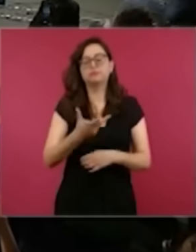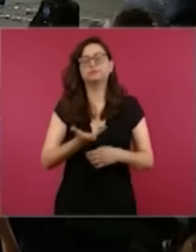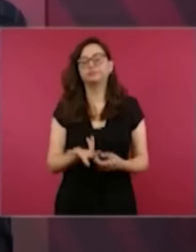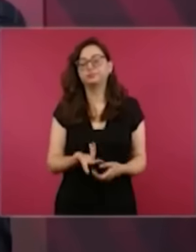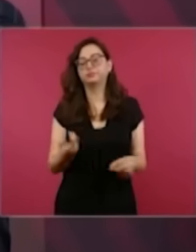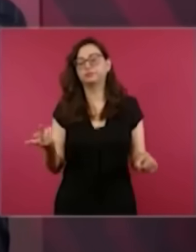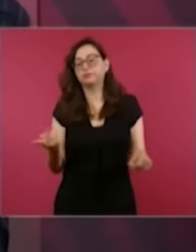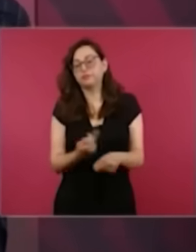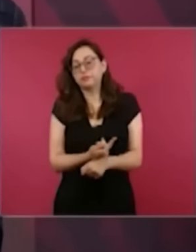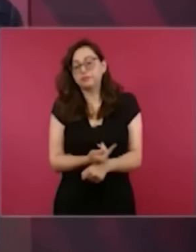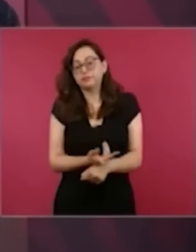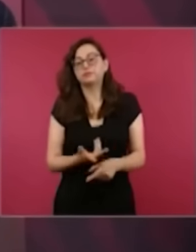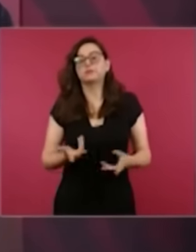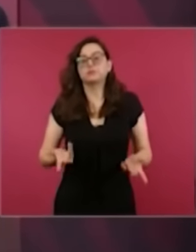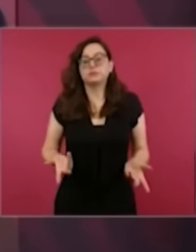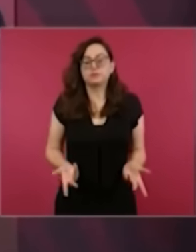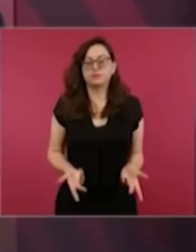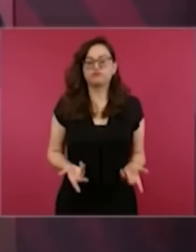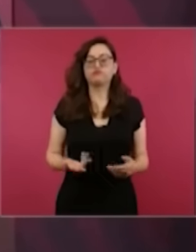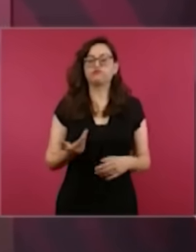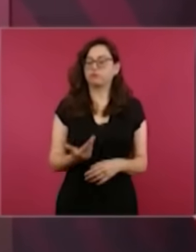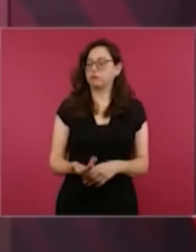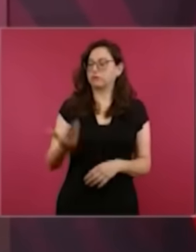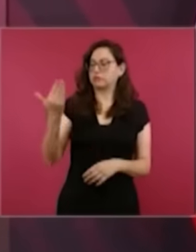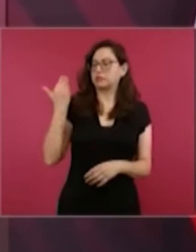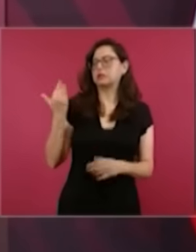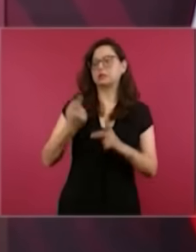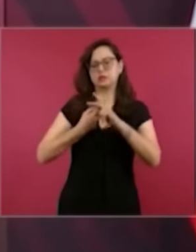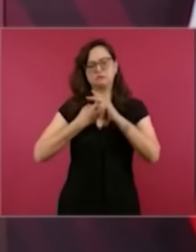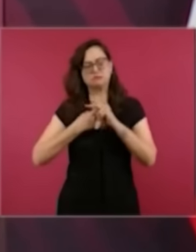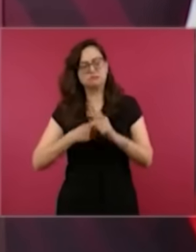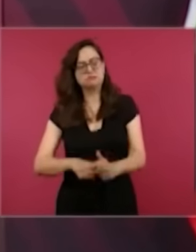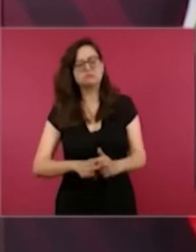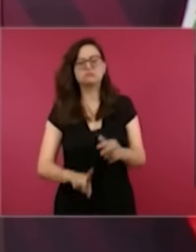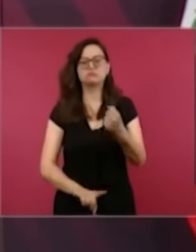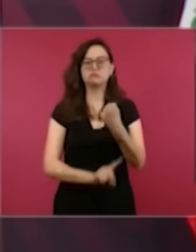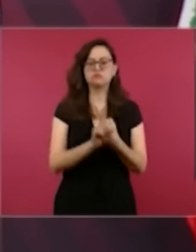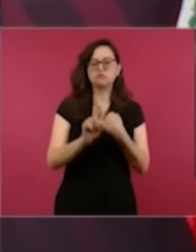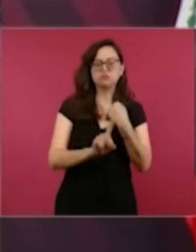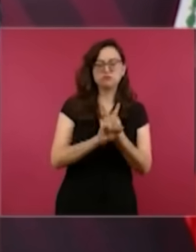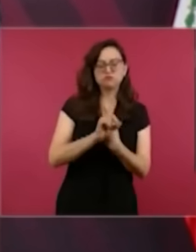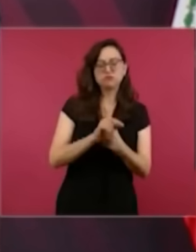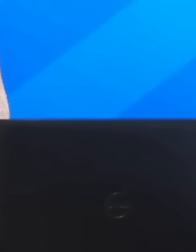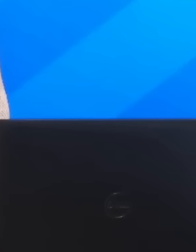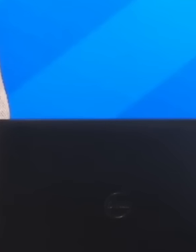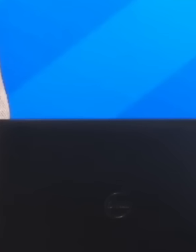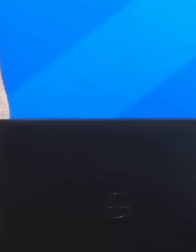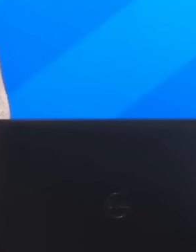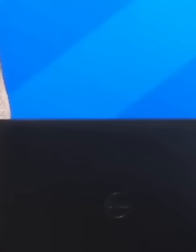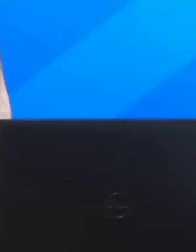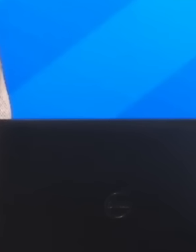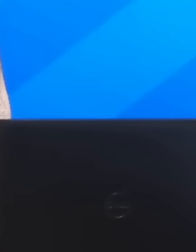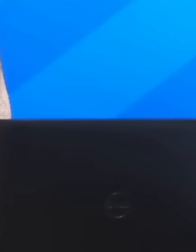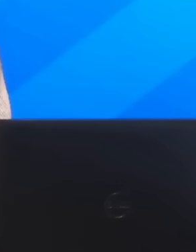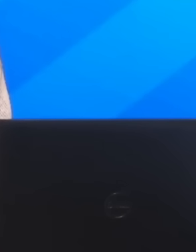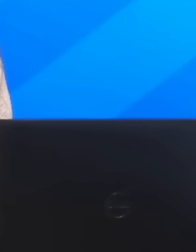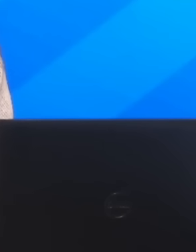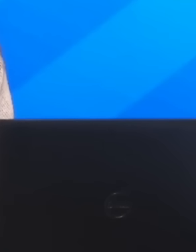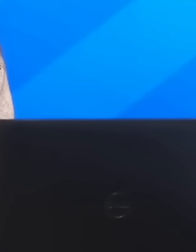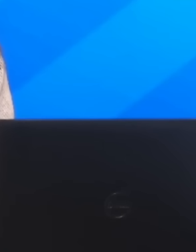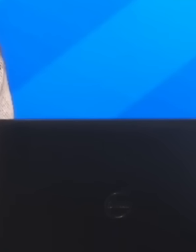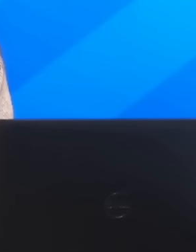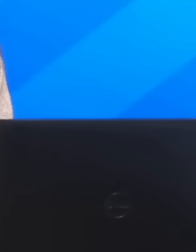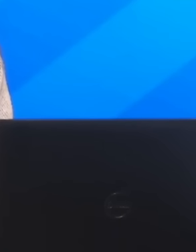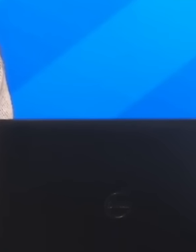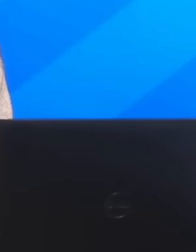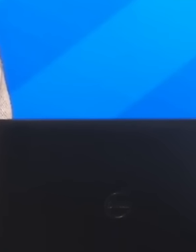dice, no, yo dije que había que apoyarnos en las Fuerzas Armadas, yo no dije eso, pero este que vamos a escuchar es el López Obrador del